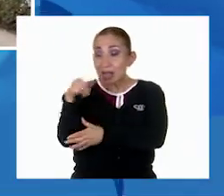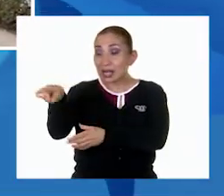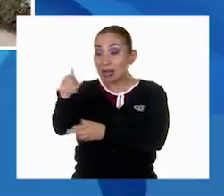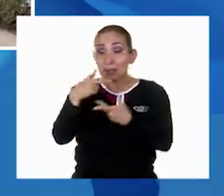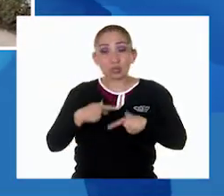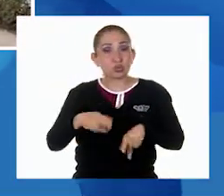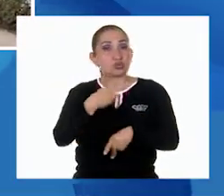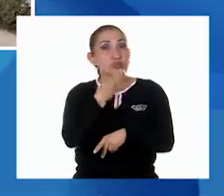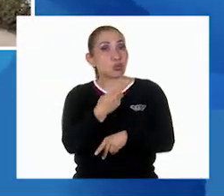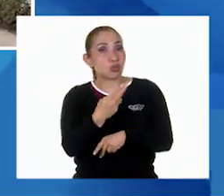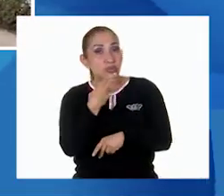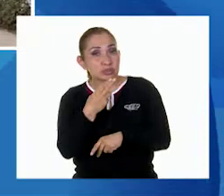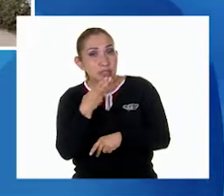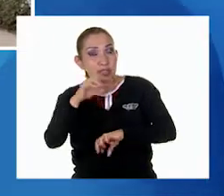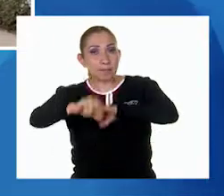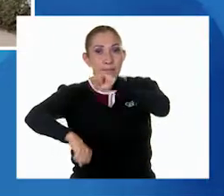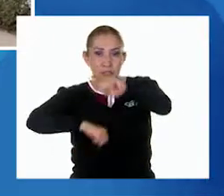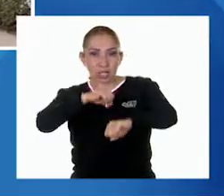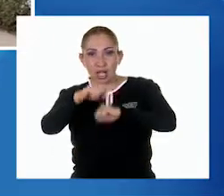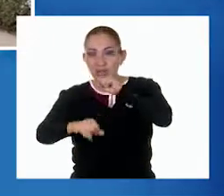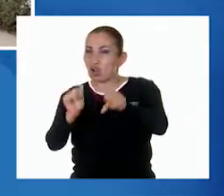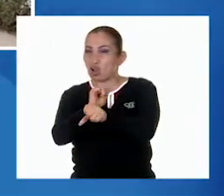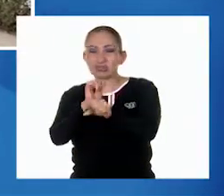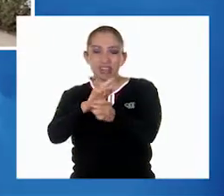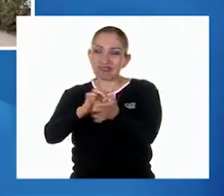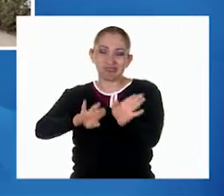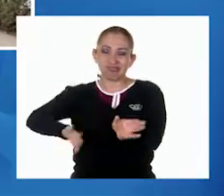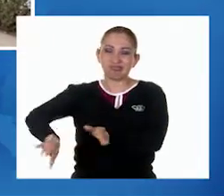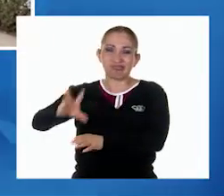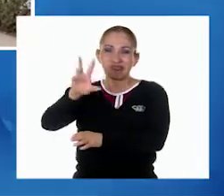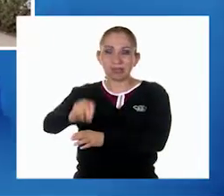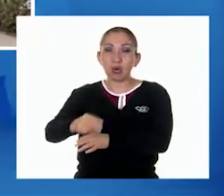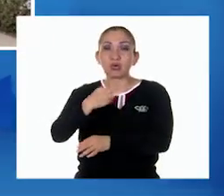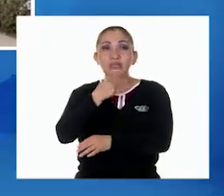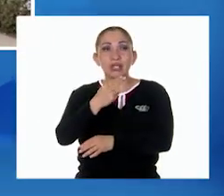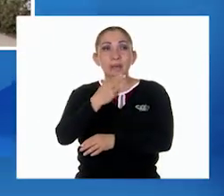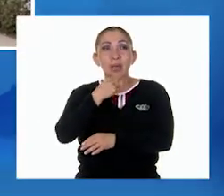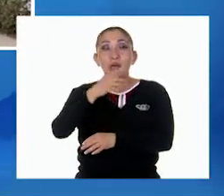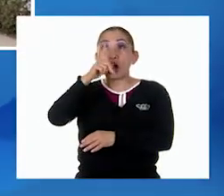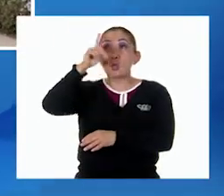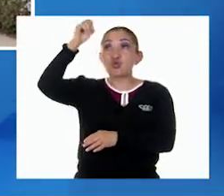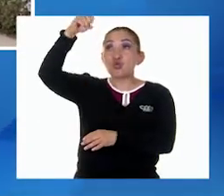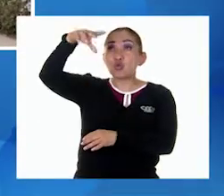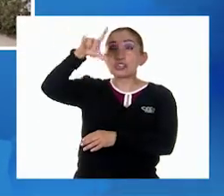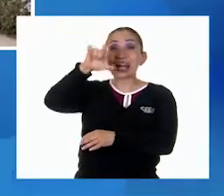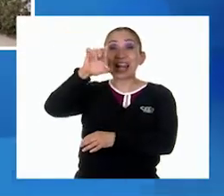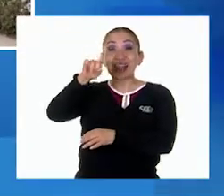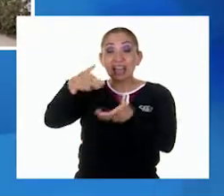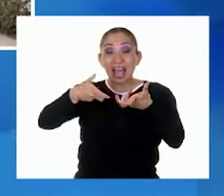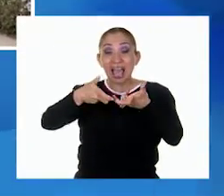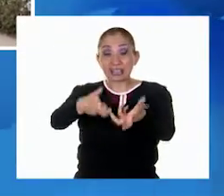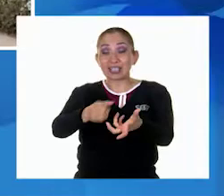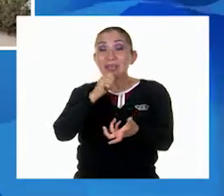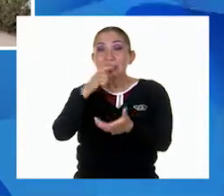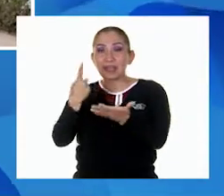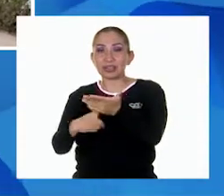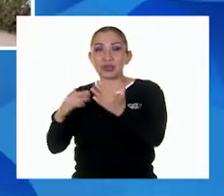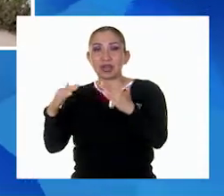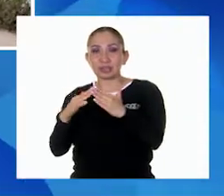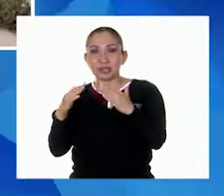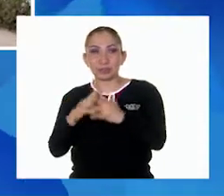personas utilizamos la bicicleta en lugar de los coches. Usamos luces LED tanto en alumbrado público como en